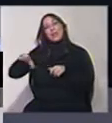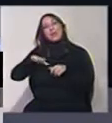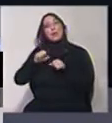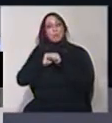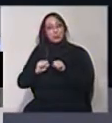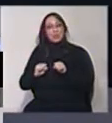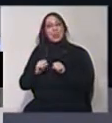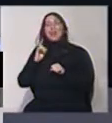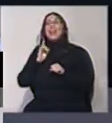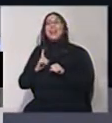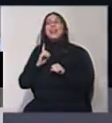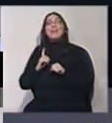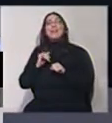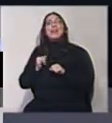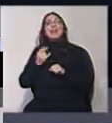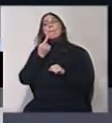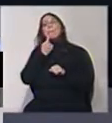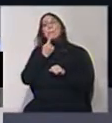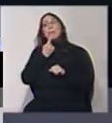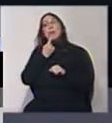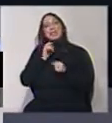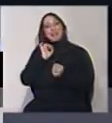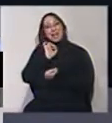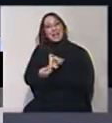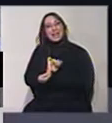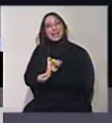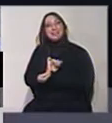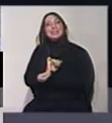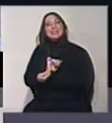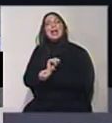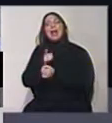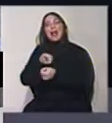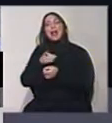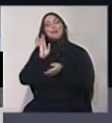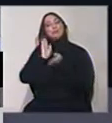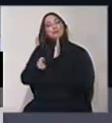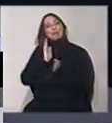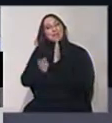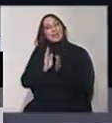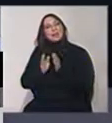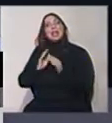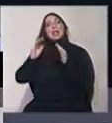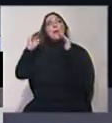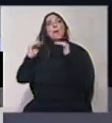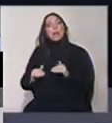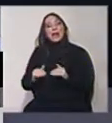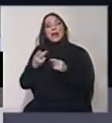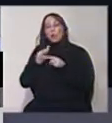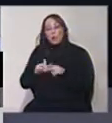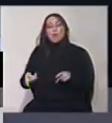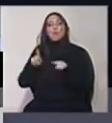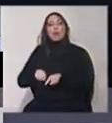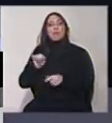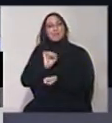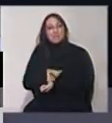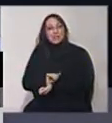necesidad de tener una política carcelaria que tienda a la rehabilitación, y a bajar el tema de la reincidencia, porque